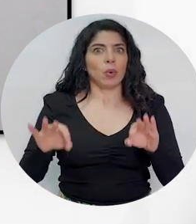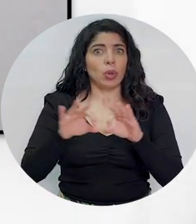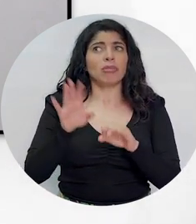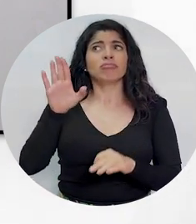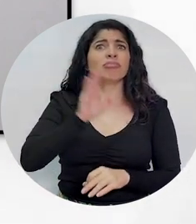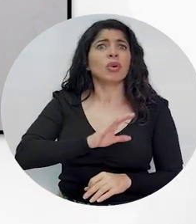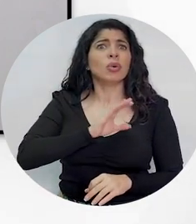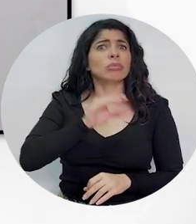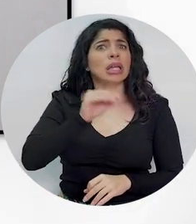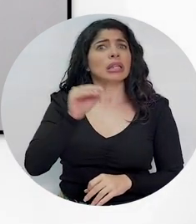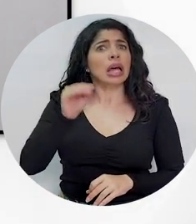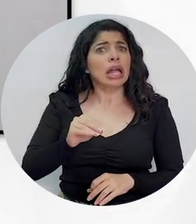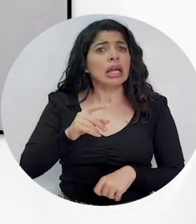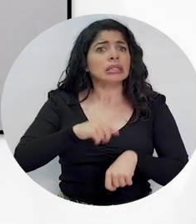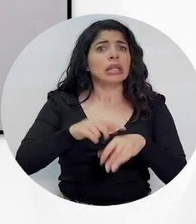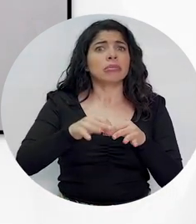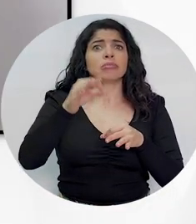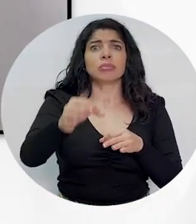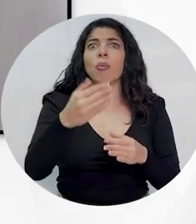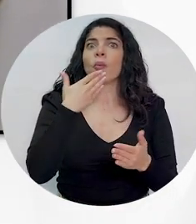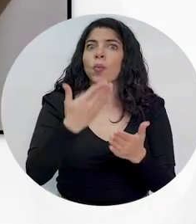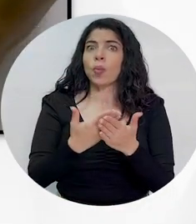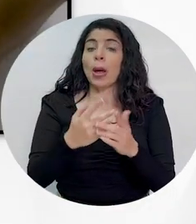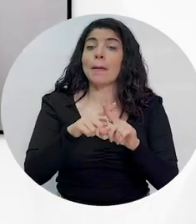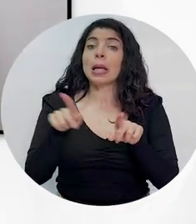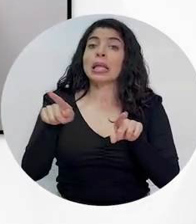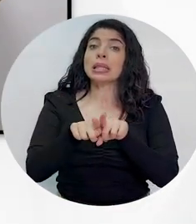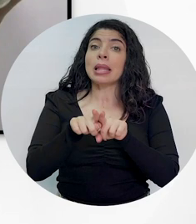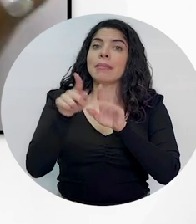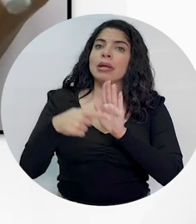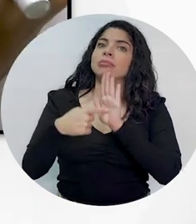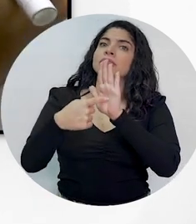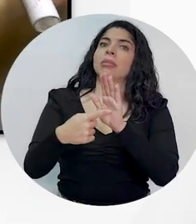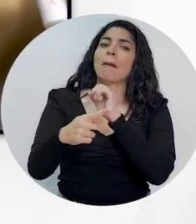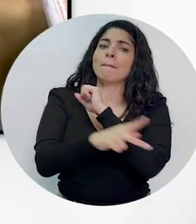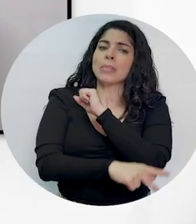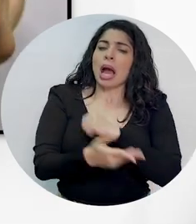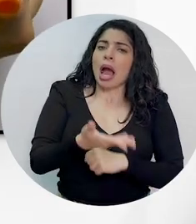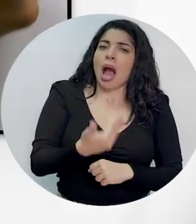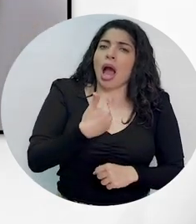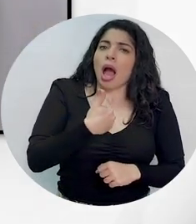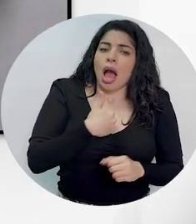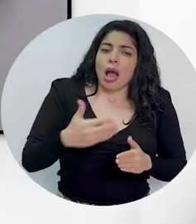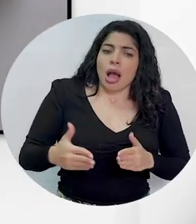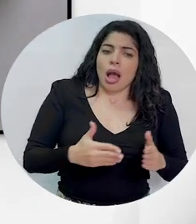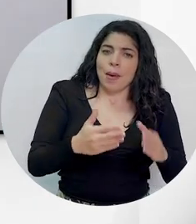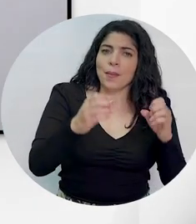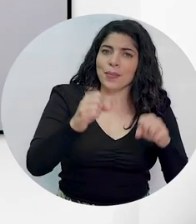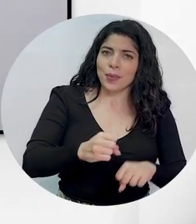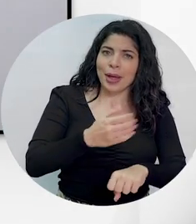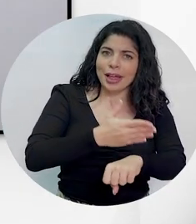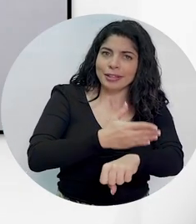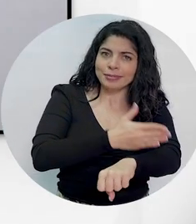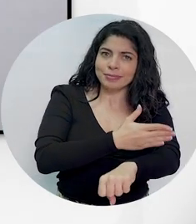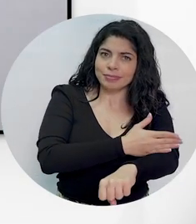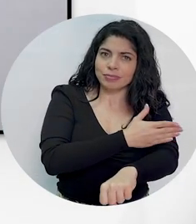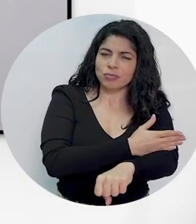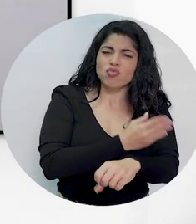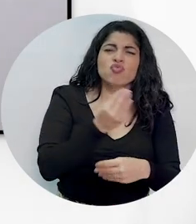$1,750 millones, con muy buenas condiciones de intereses y plazo, pero además envía una señal de que el país tiene una ruta para